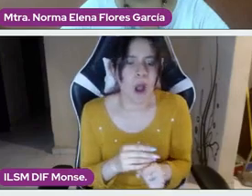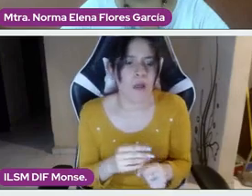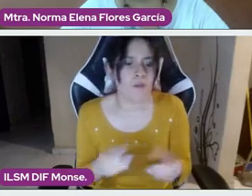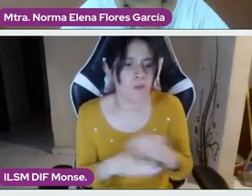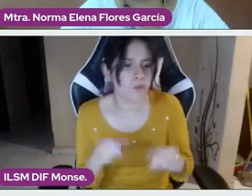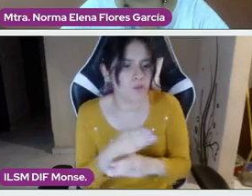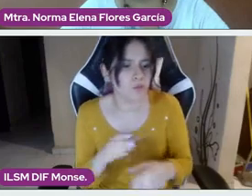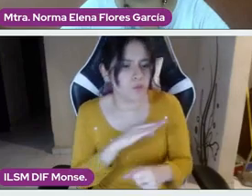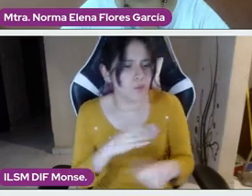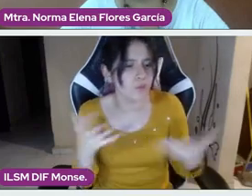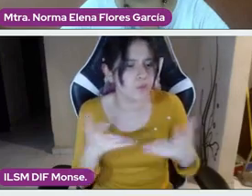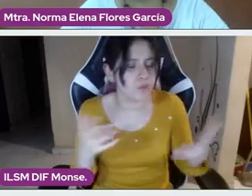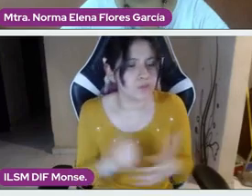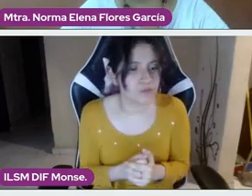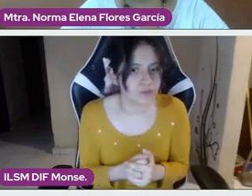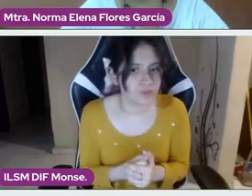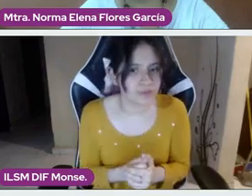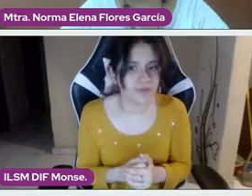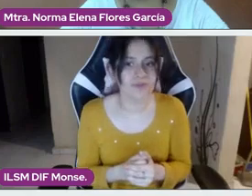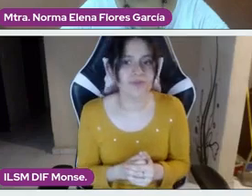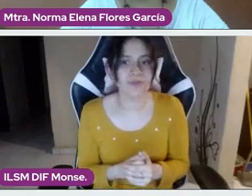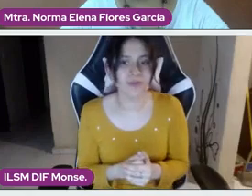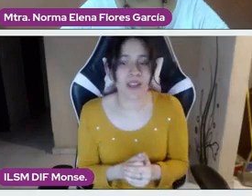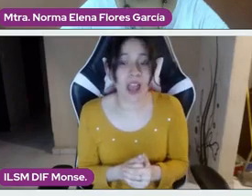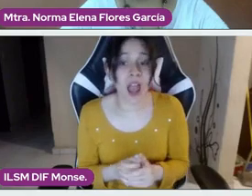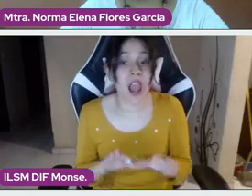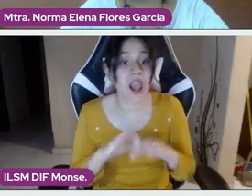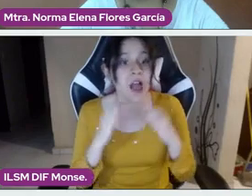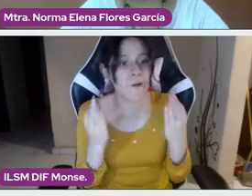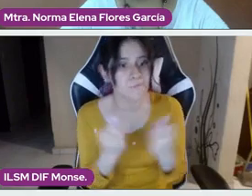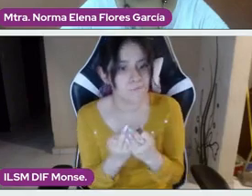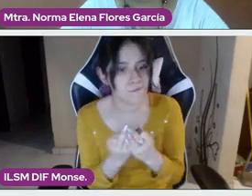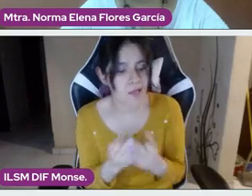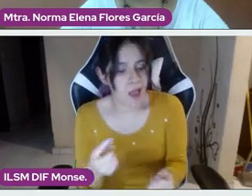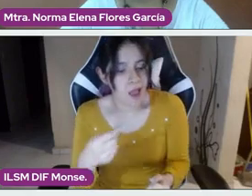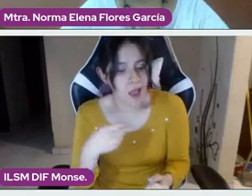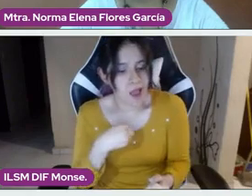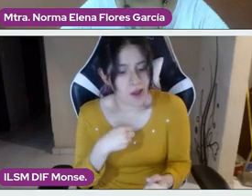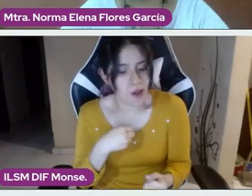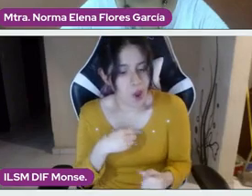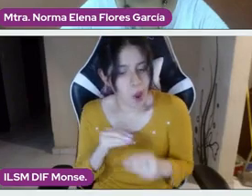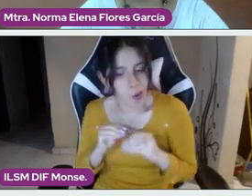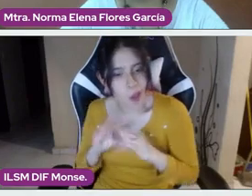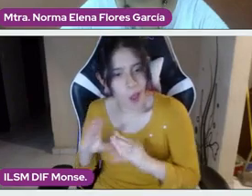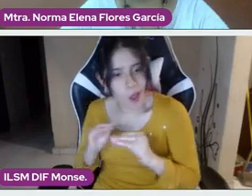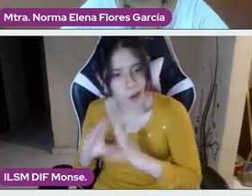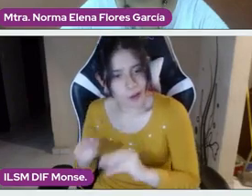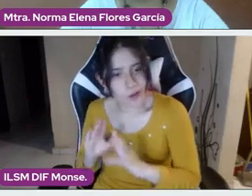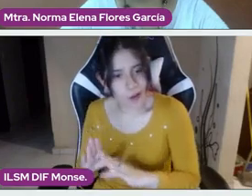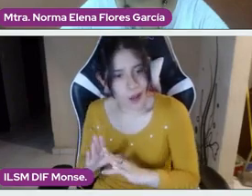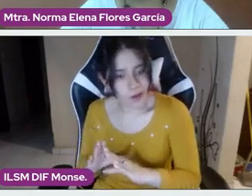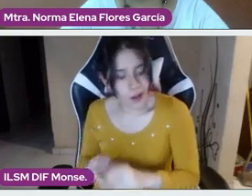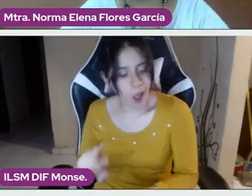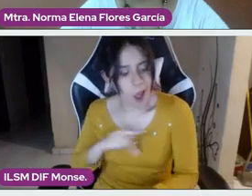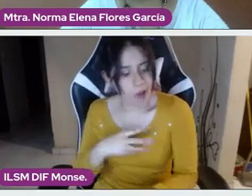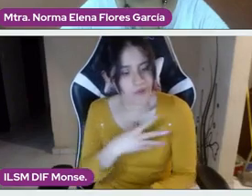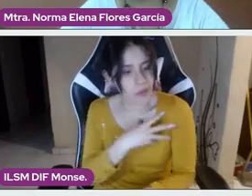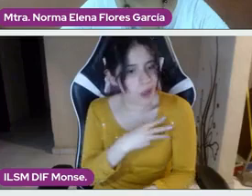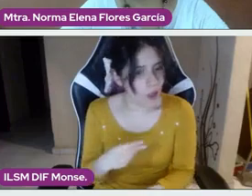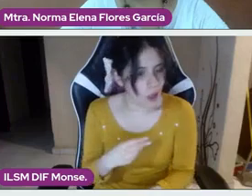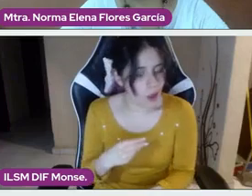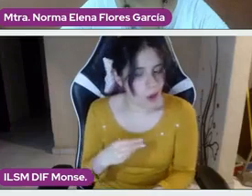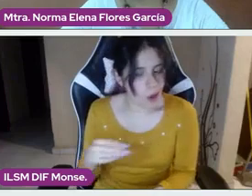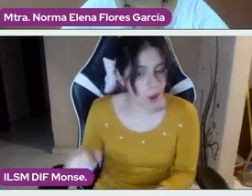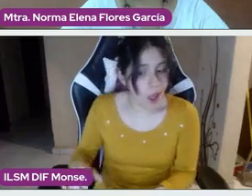mamá, qué tipo de crianza está ejerciendo. Si está ejerciendo una crianza dominante, si está ejerciendo